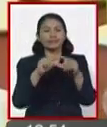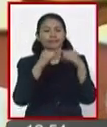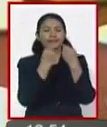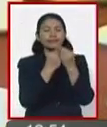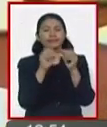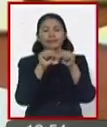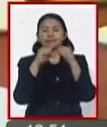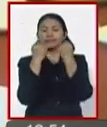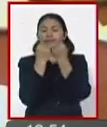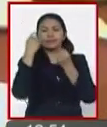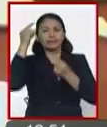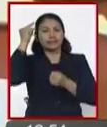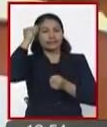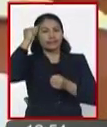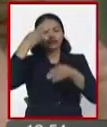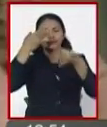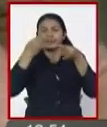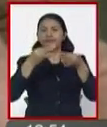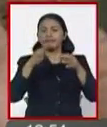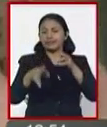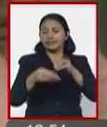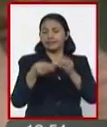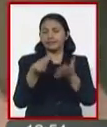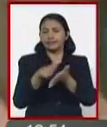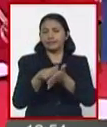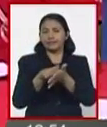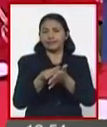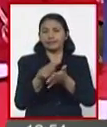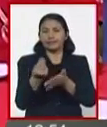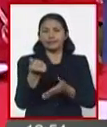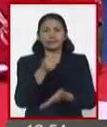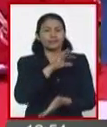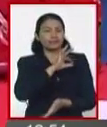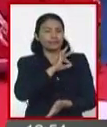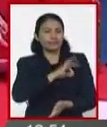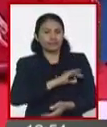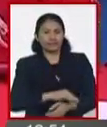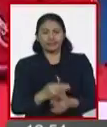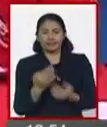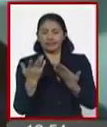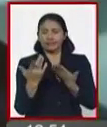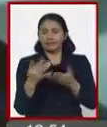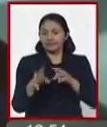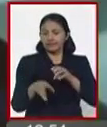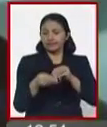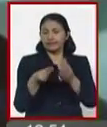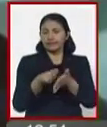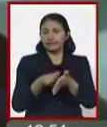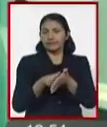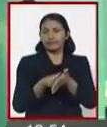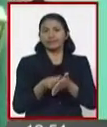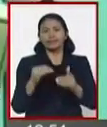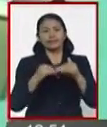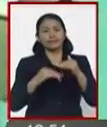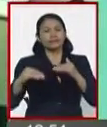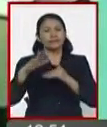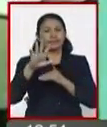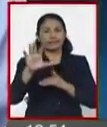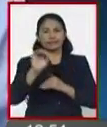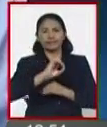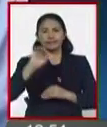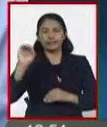sectores sociales y el gobierno para definir el incremento salarial social con paniagua espera a que el incremento salarial sea arriba del